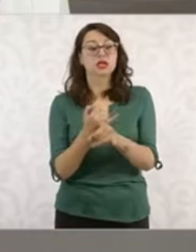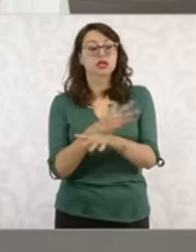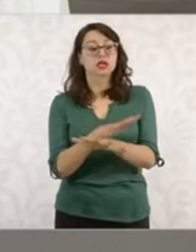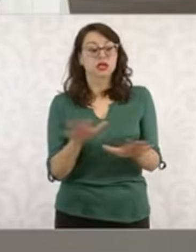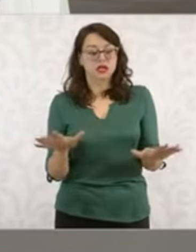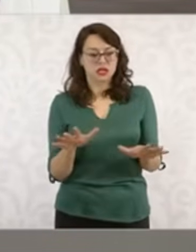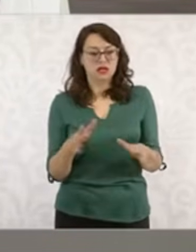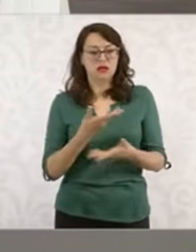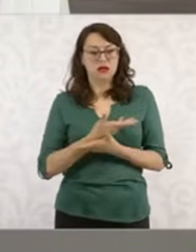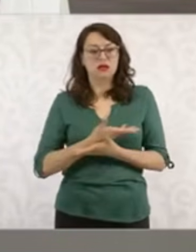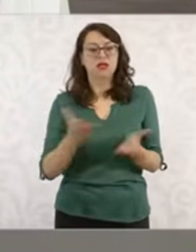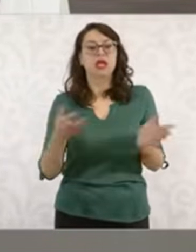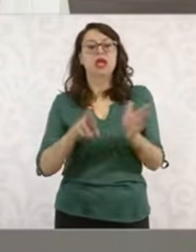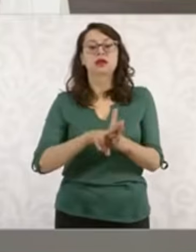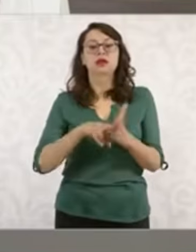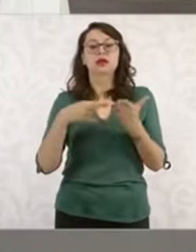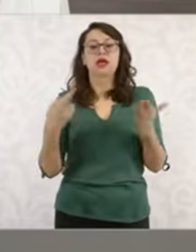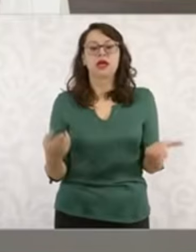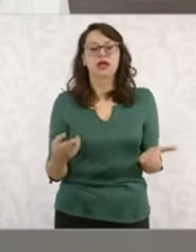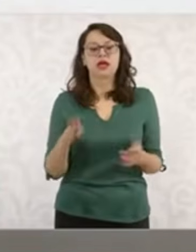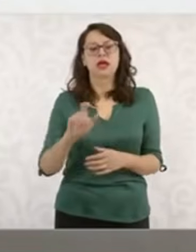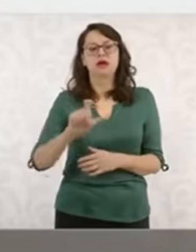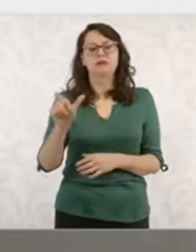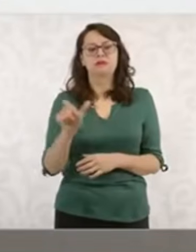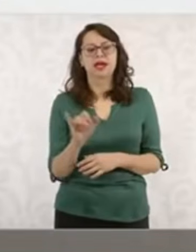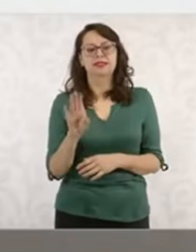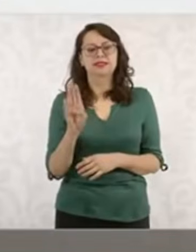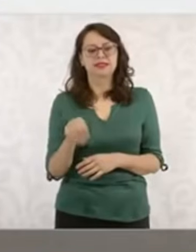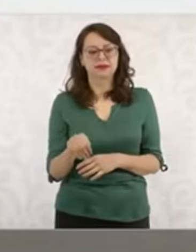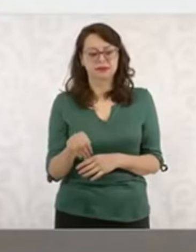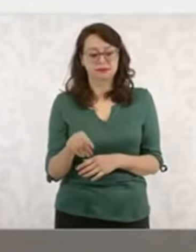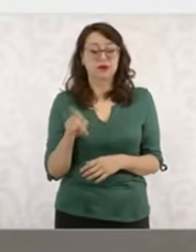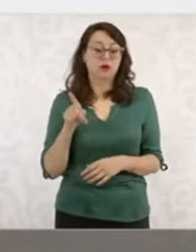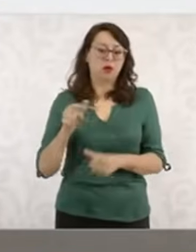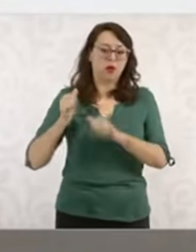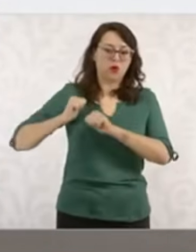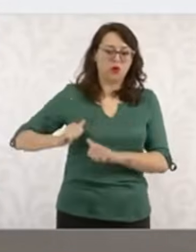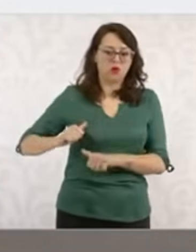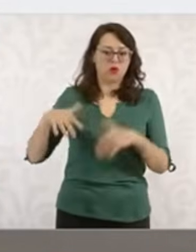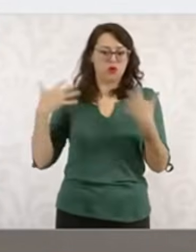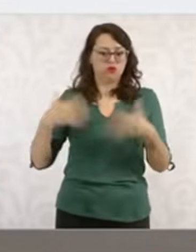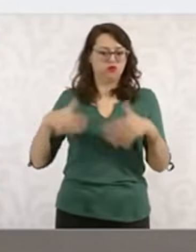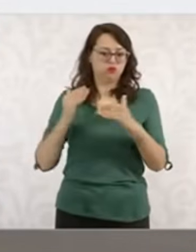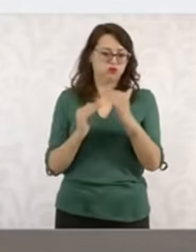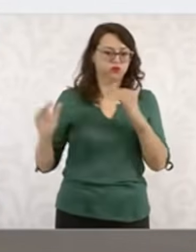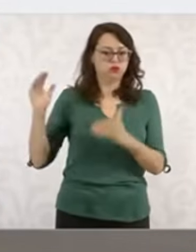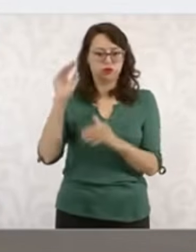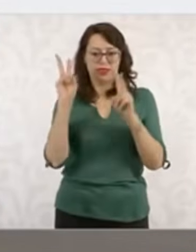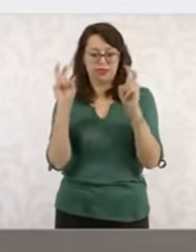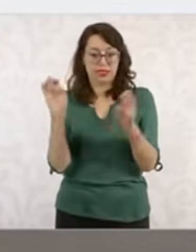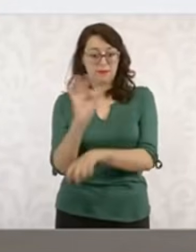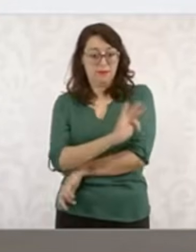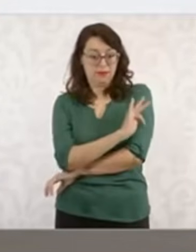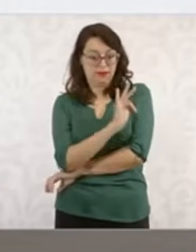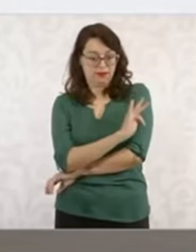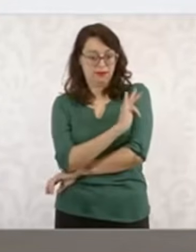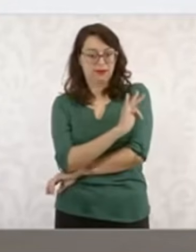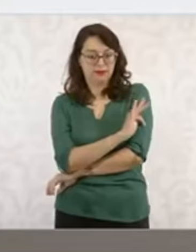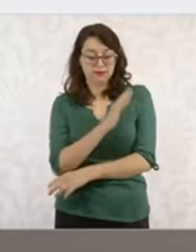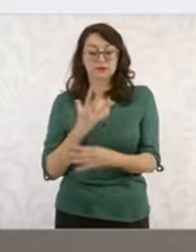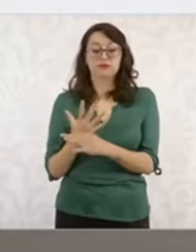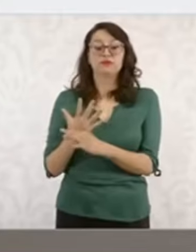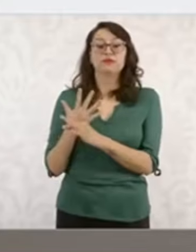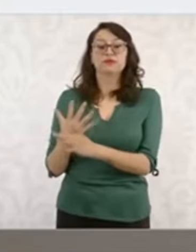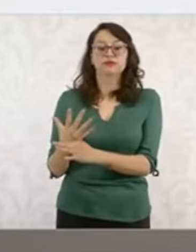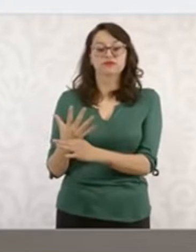a circular de la revista Vaccine, que es quizá la autoridad en materia de vacunación, y utilizaron los datos de este